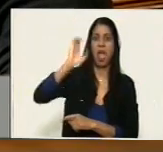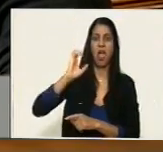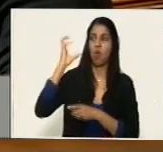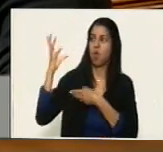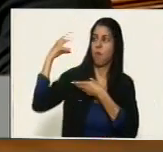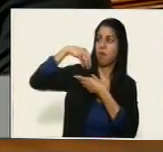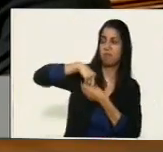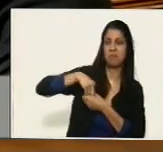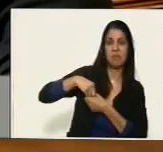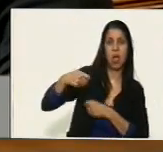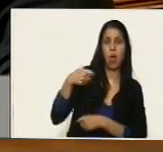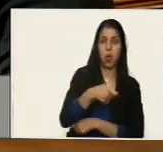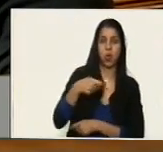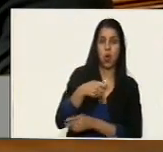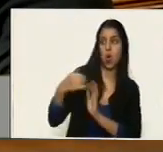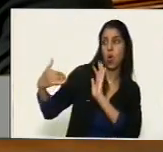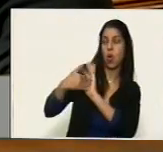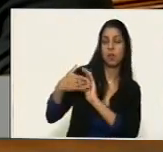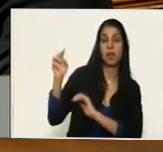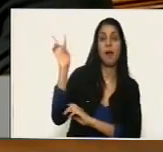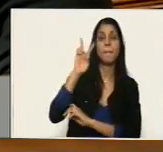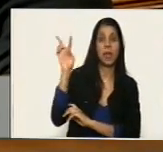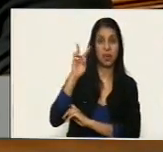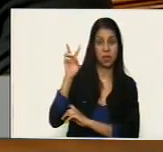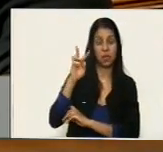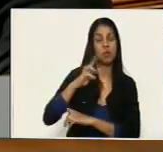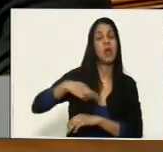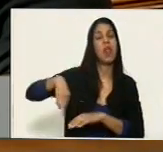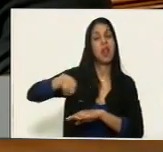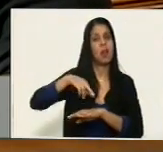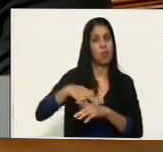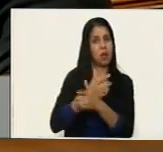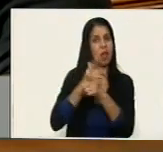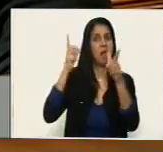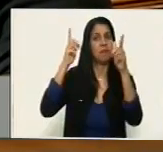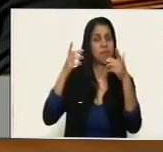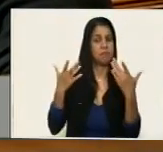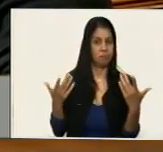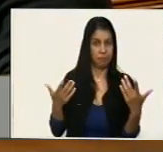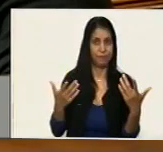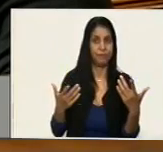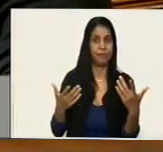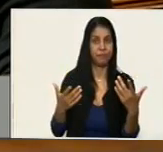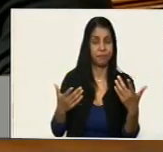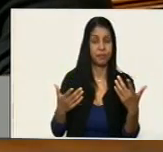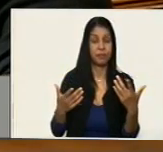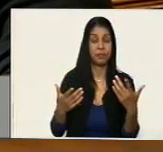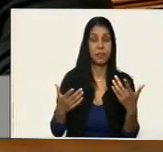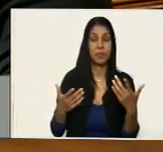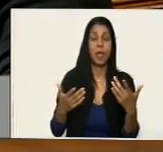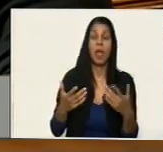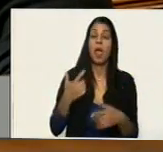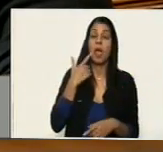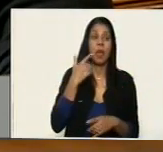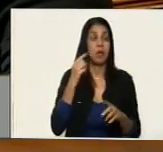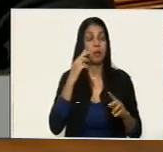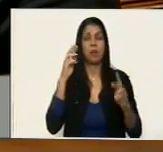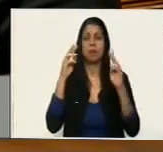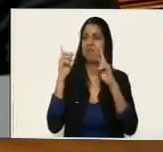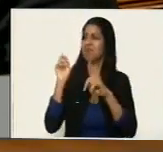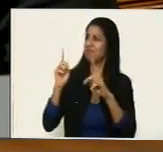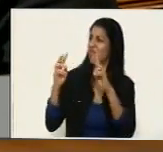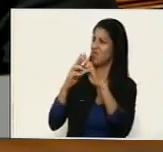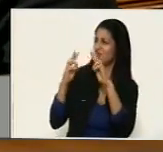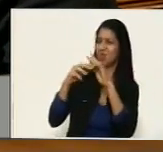agresiones sistemáticas contra la República Bolivariana de Venezuela, desconocedoras de una realidad mundial